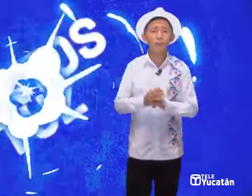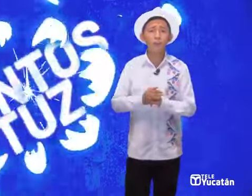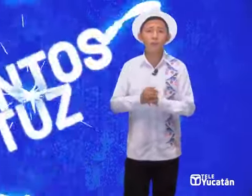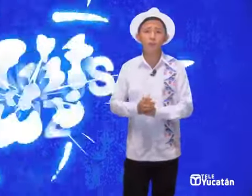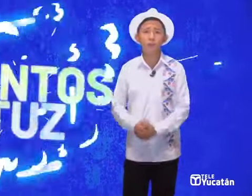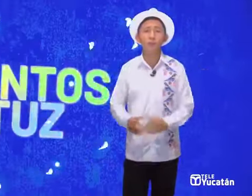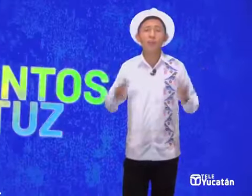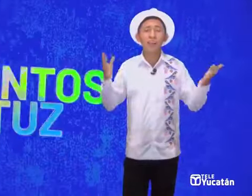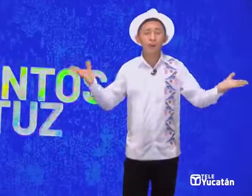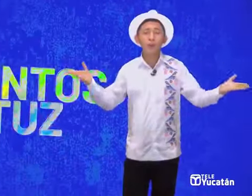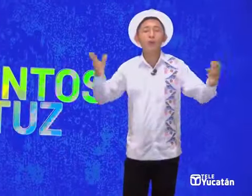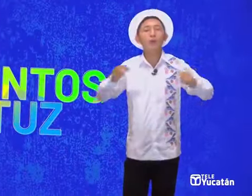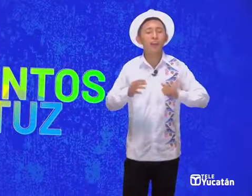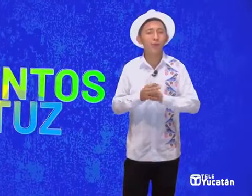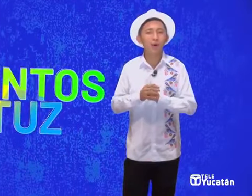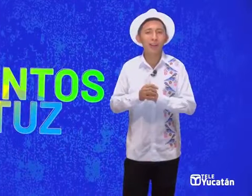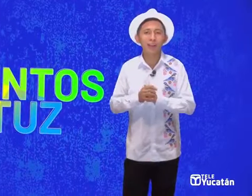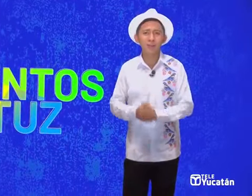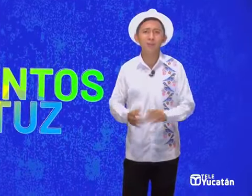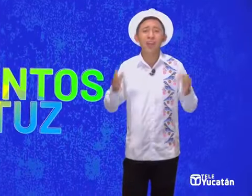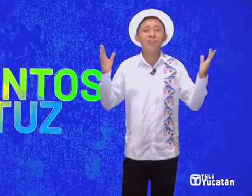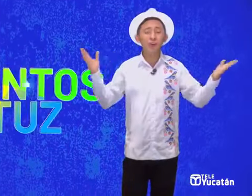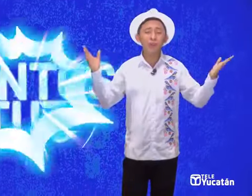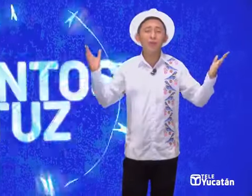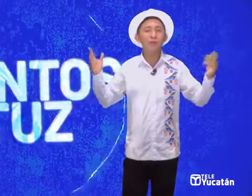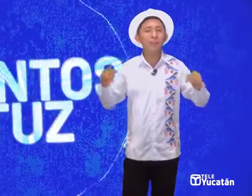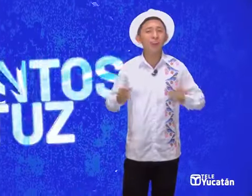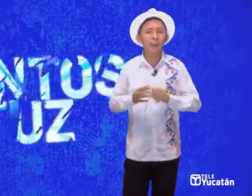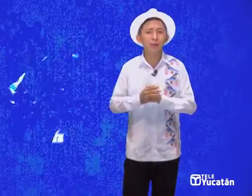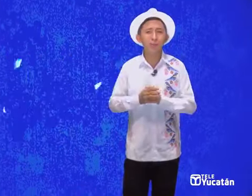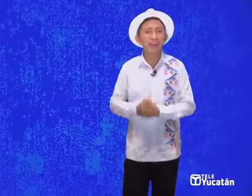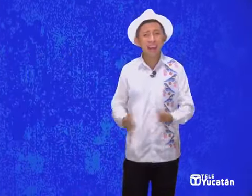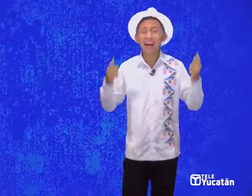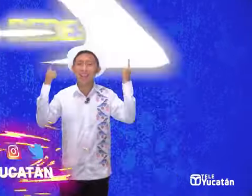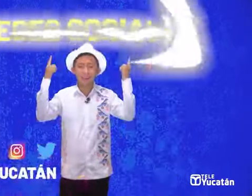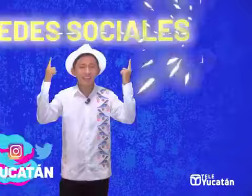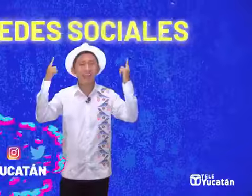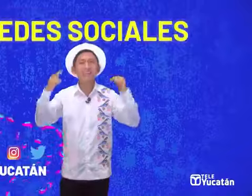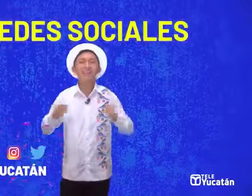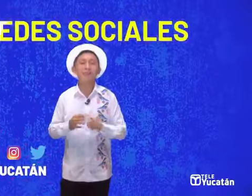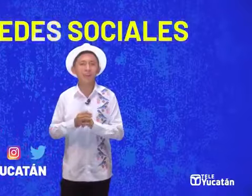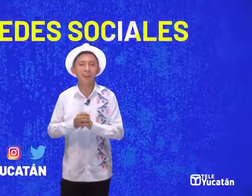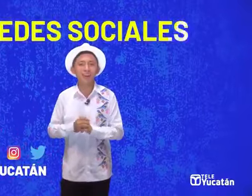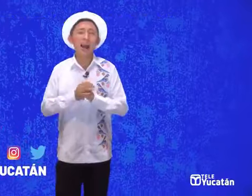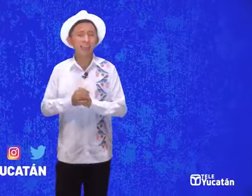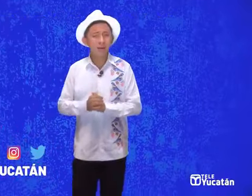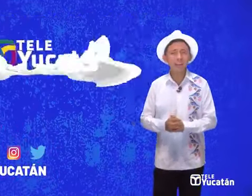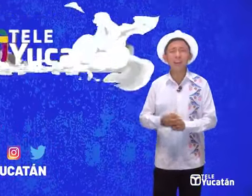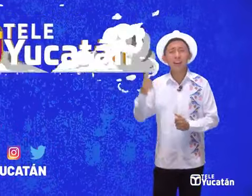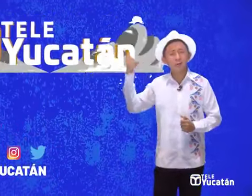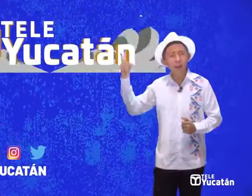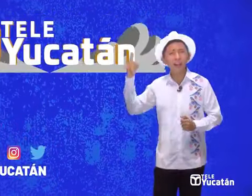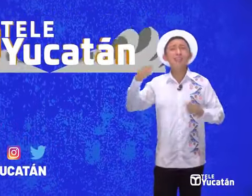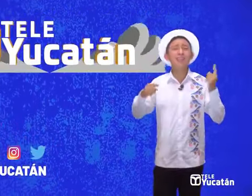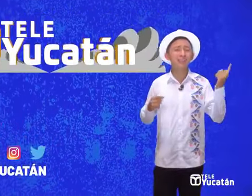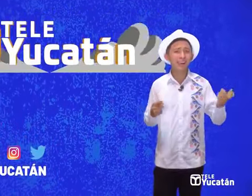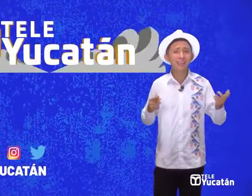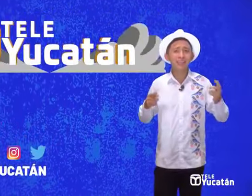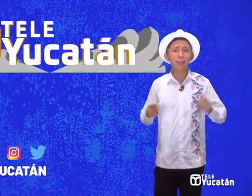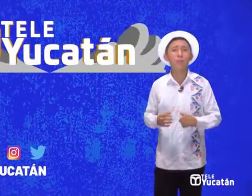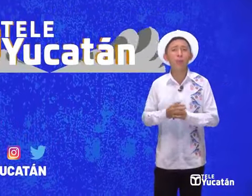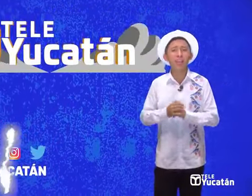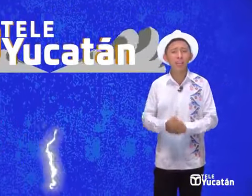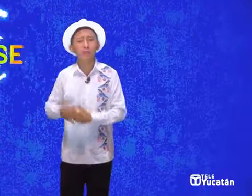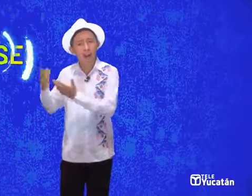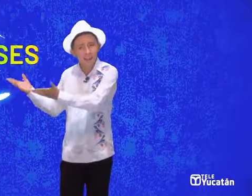Hola, soy Santos Tuz, soy de Xcuzcap, Yucatán. Soy difusor de la lengua maya a través de las redes sociales. A través de Tele Yucatán te